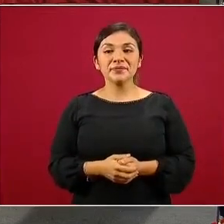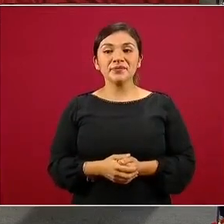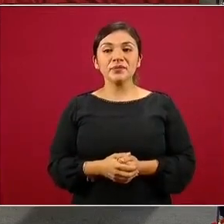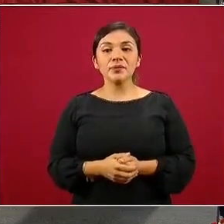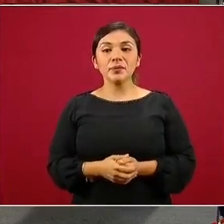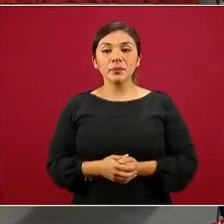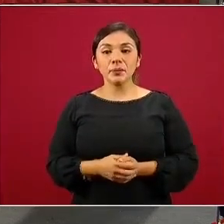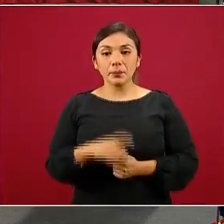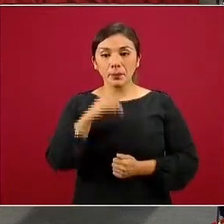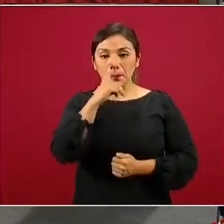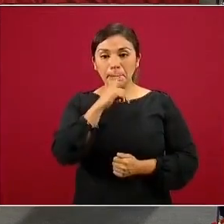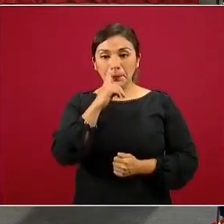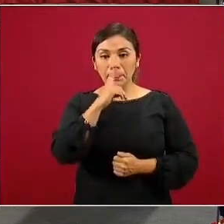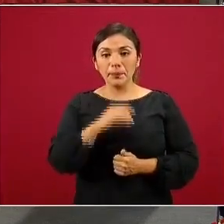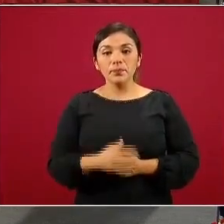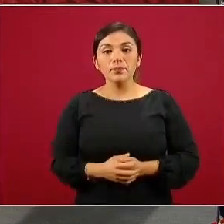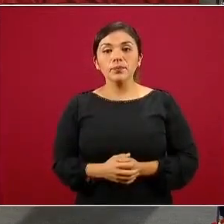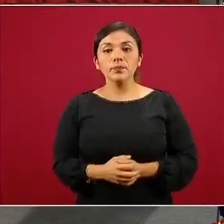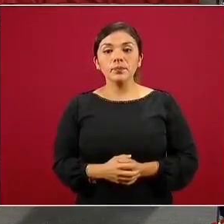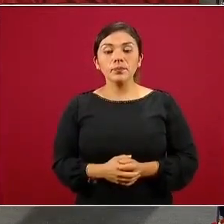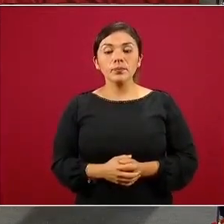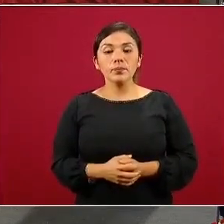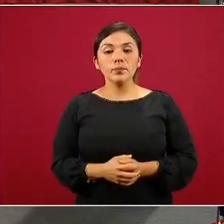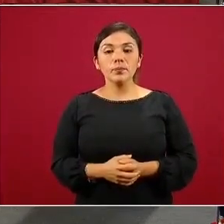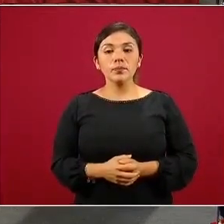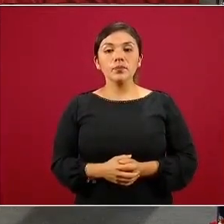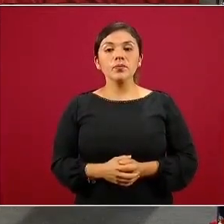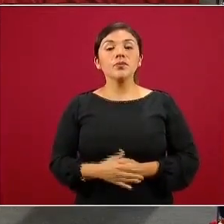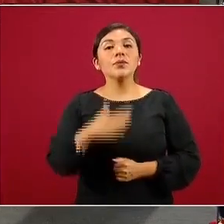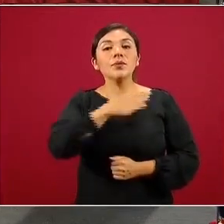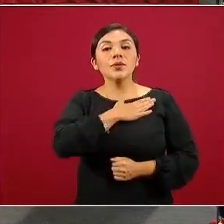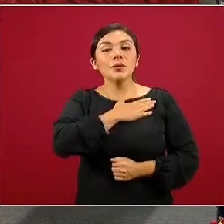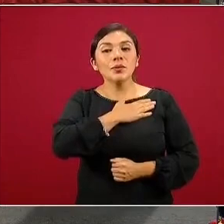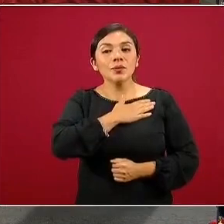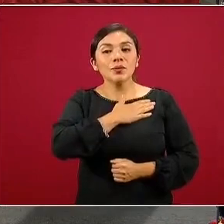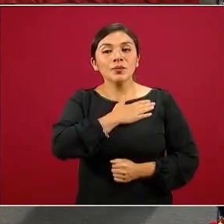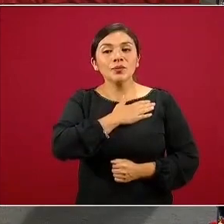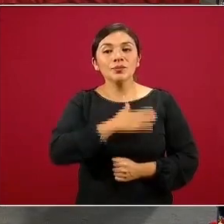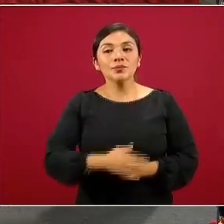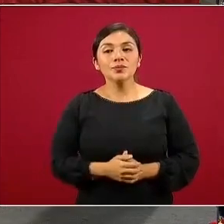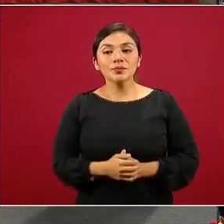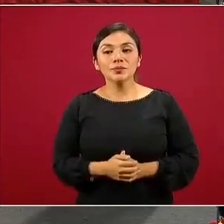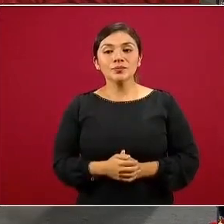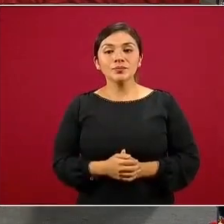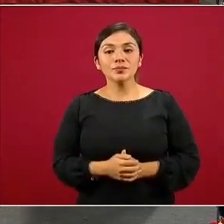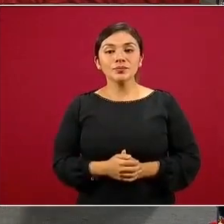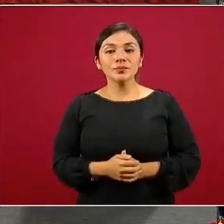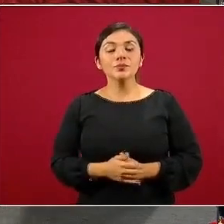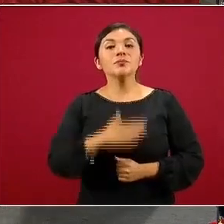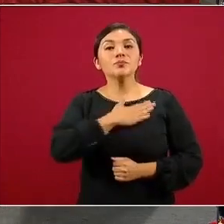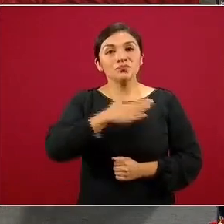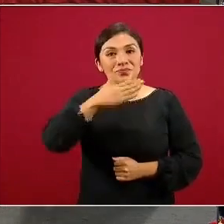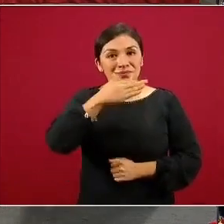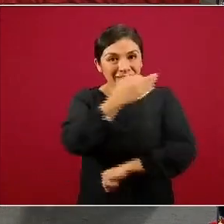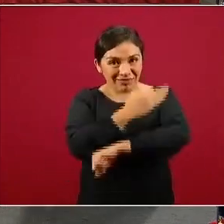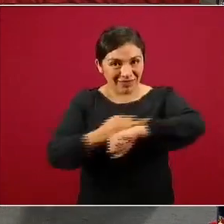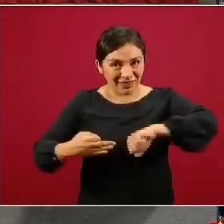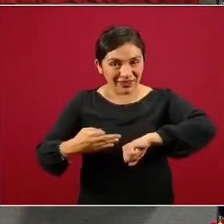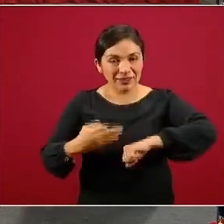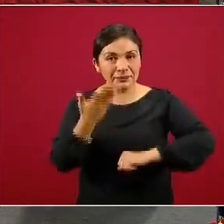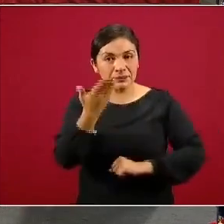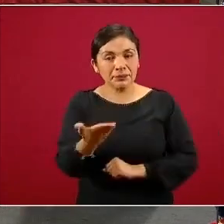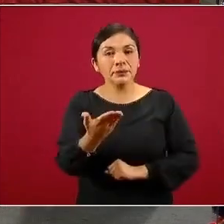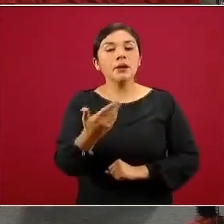y Araceli Aranday, por supuesto. Alguien quedó pendiente ayer. ¿Qué tal? Muy buenas. Carlos, allá, por favor, usted. ¿Qué tal? Muy buenas